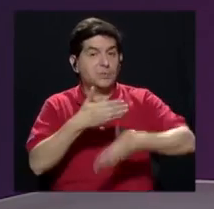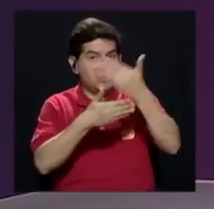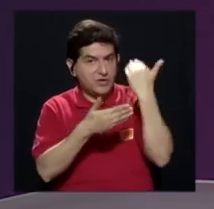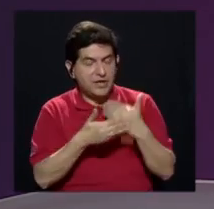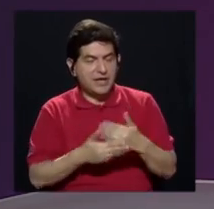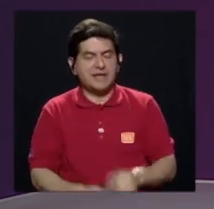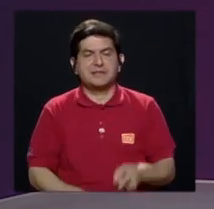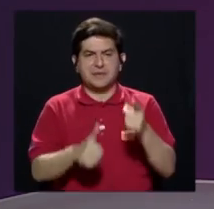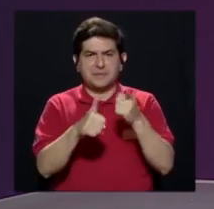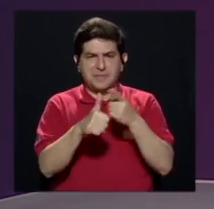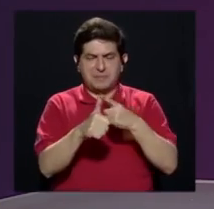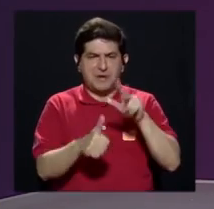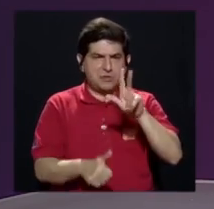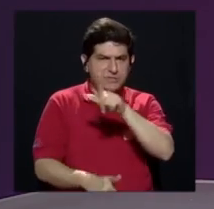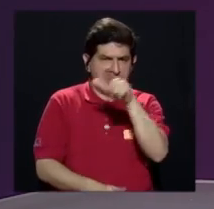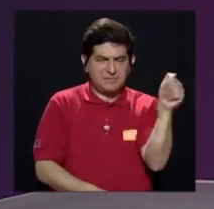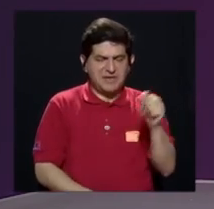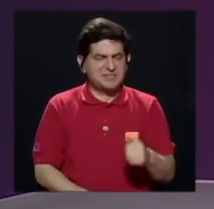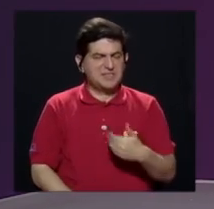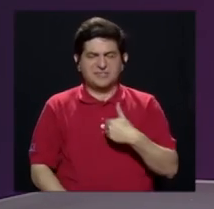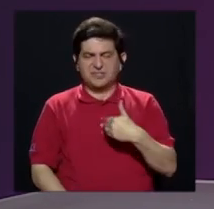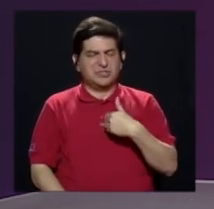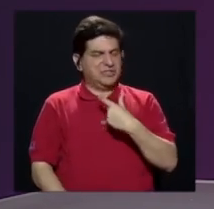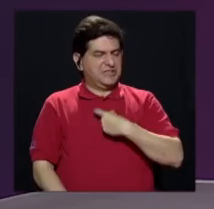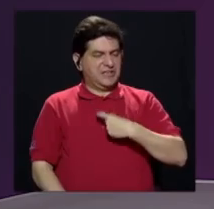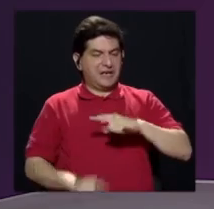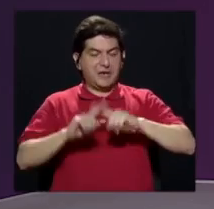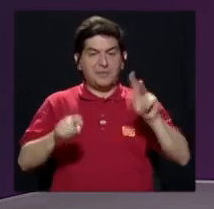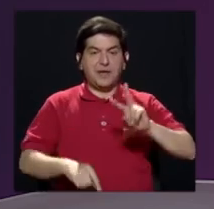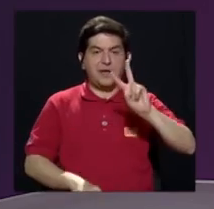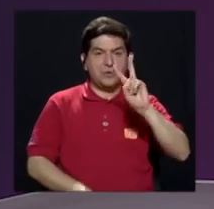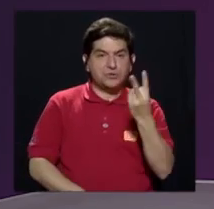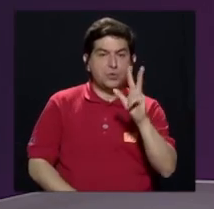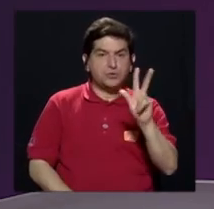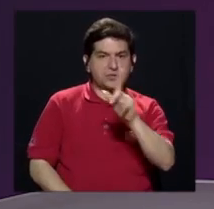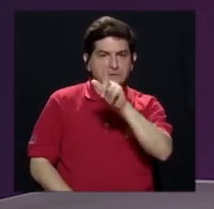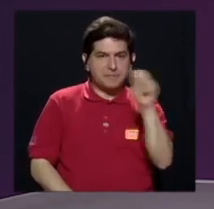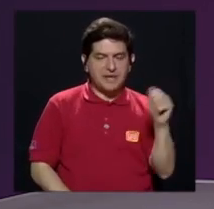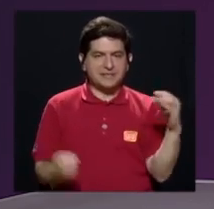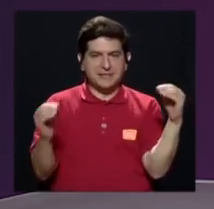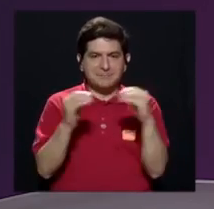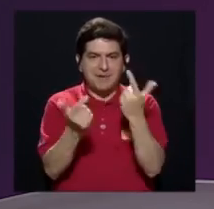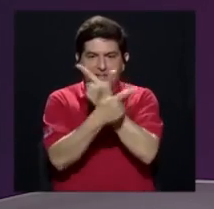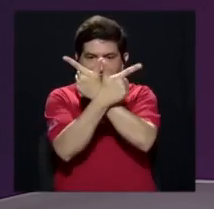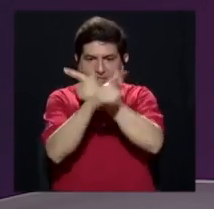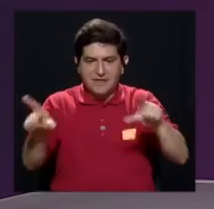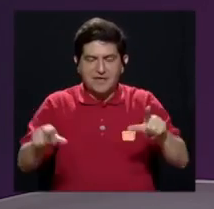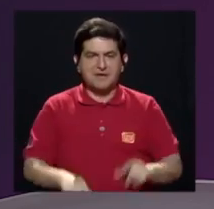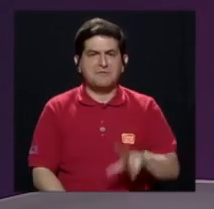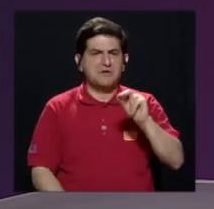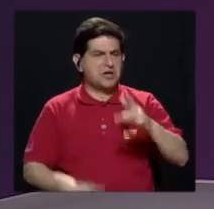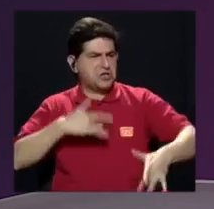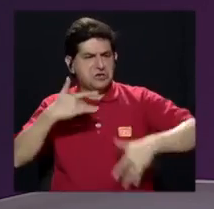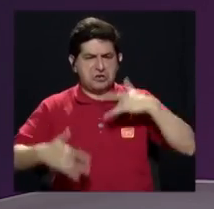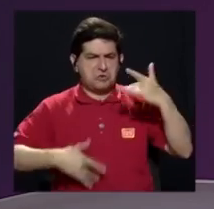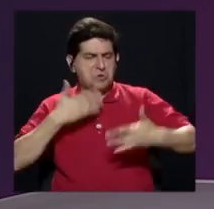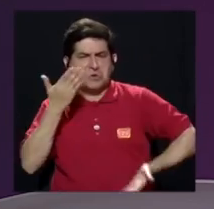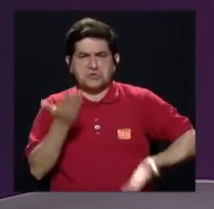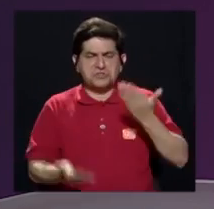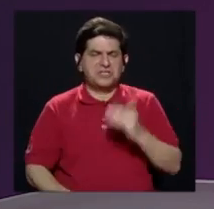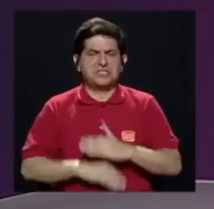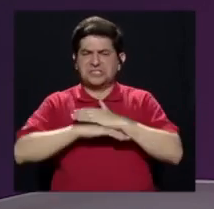el primer trimestre puede que se pierda el deseo pero en el segundo trimestre ya hay más libertad ya no tengo tantos síntomas de